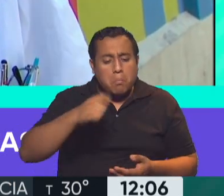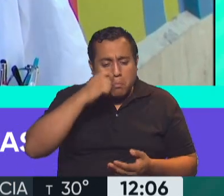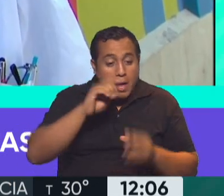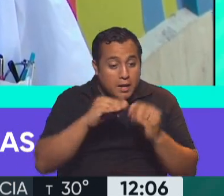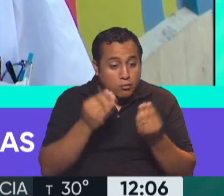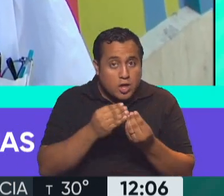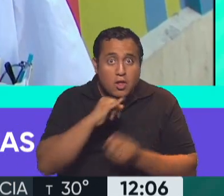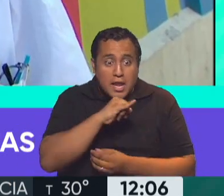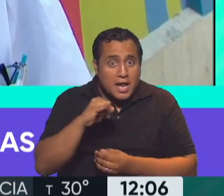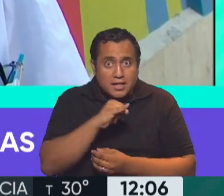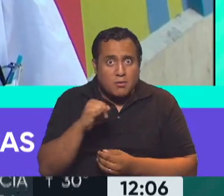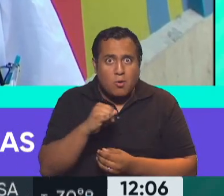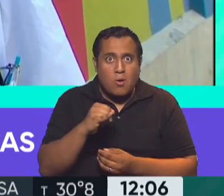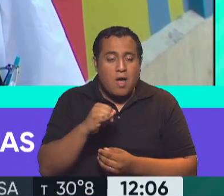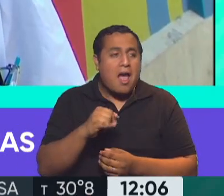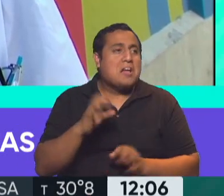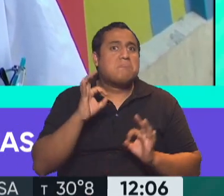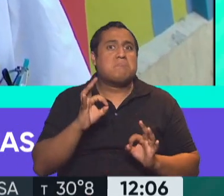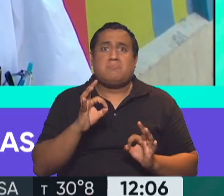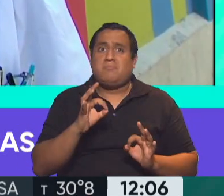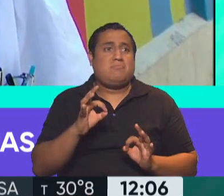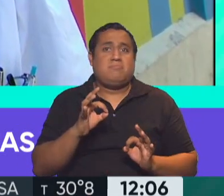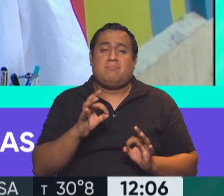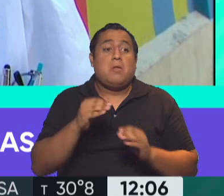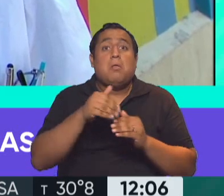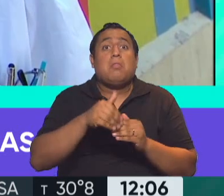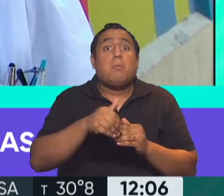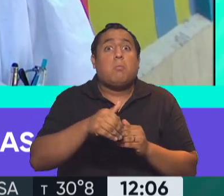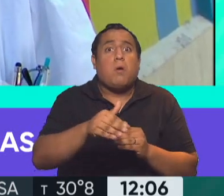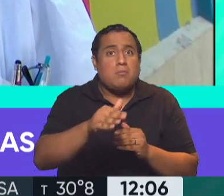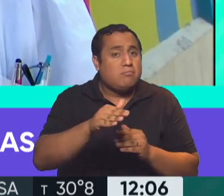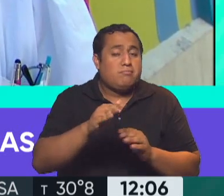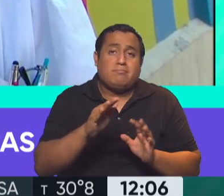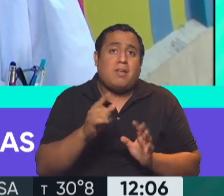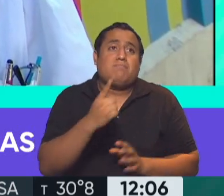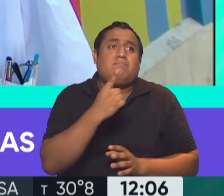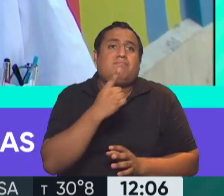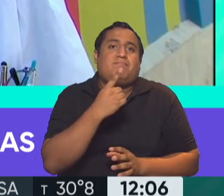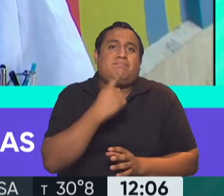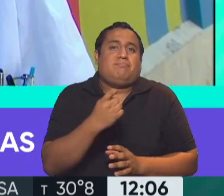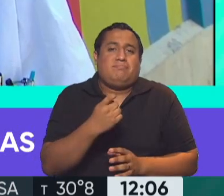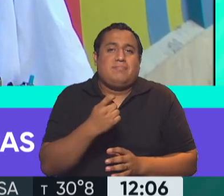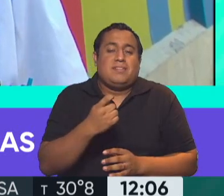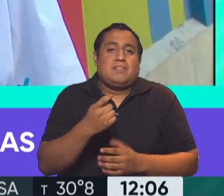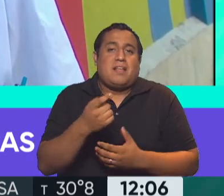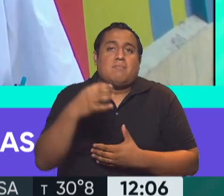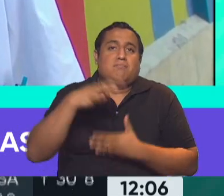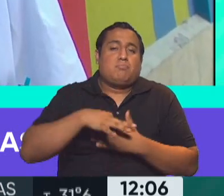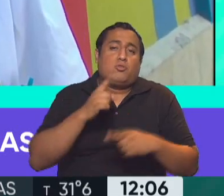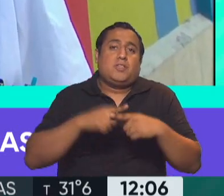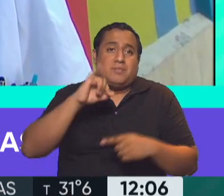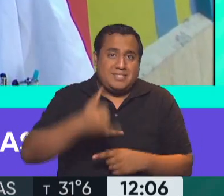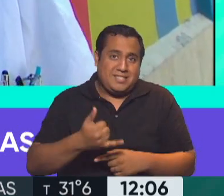foto. Al otro día ya no le sirve, o le sirve un día más y después ya no le sirve. Segundo, se van a testear muy precozmente